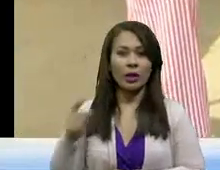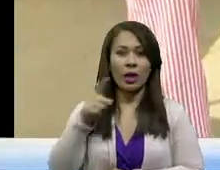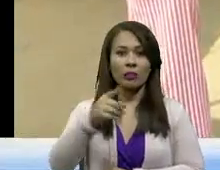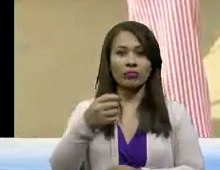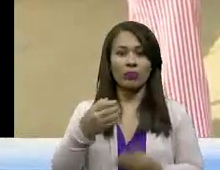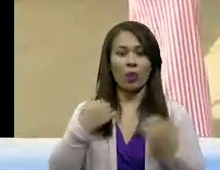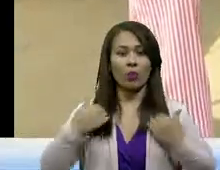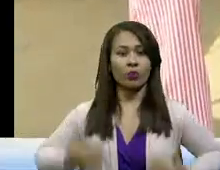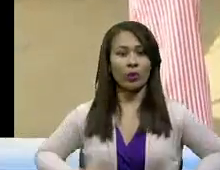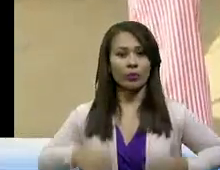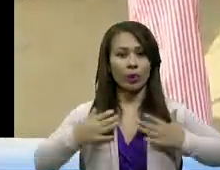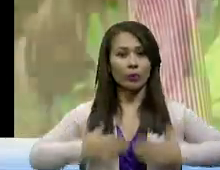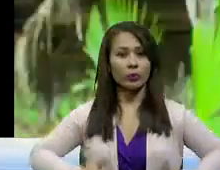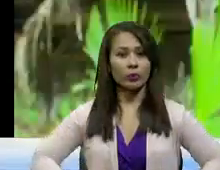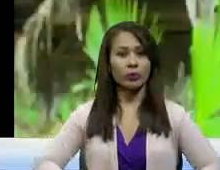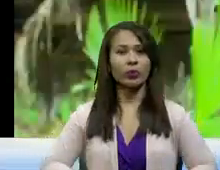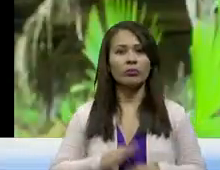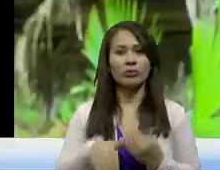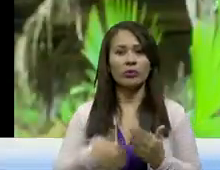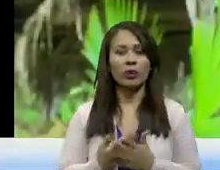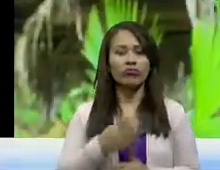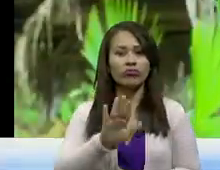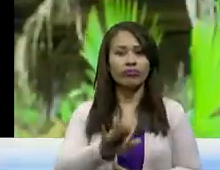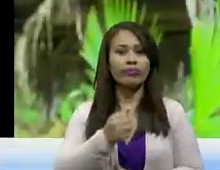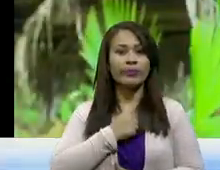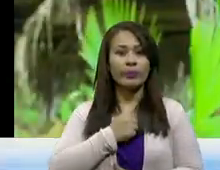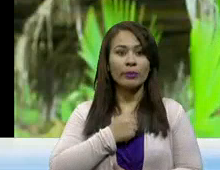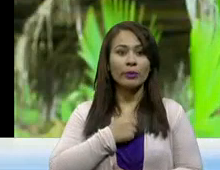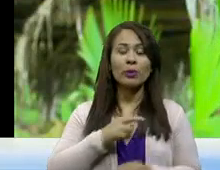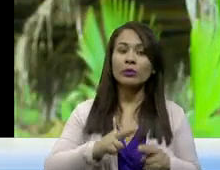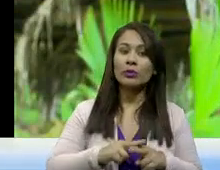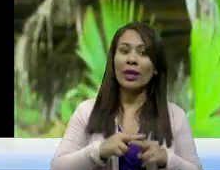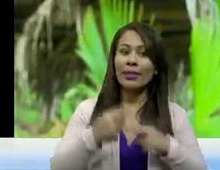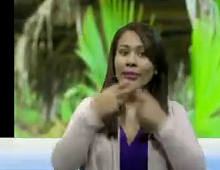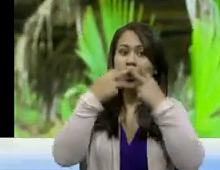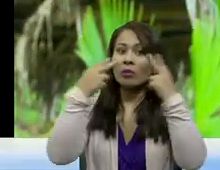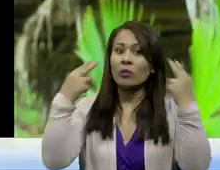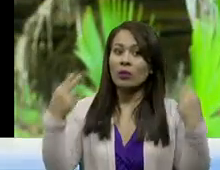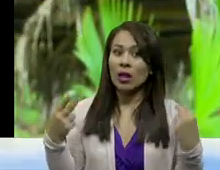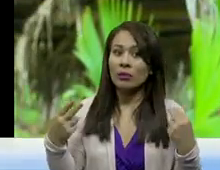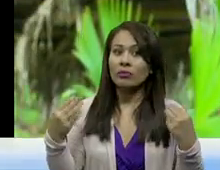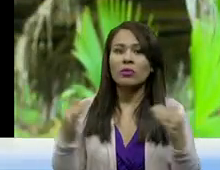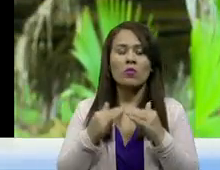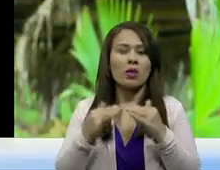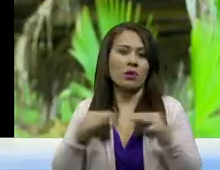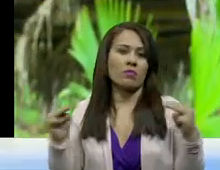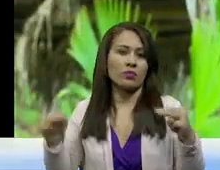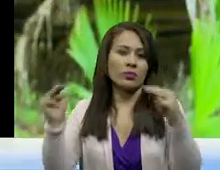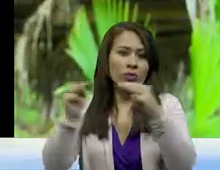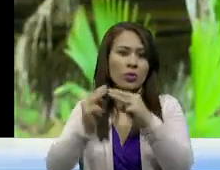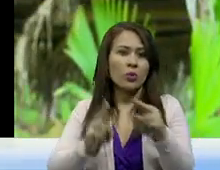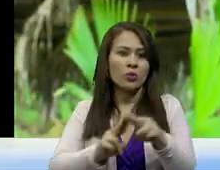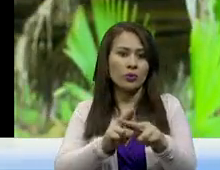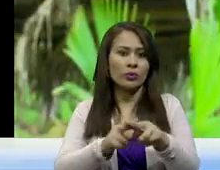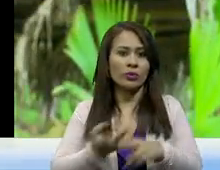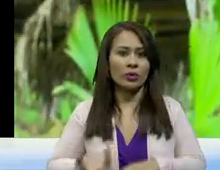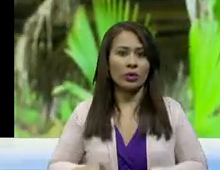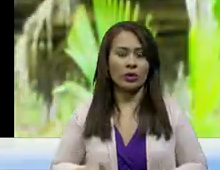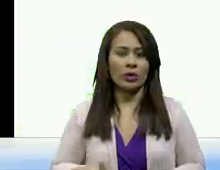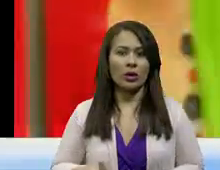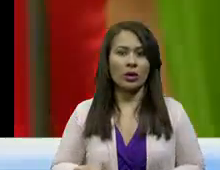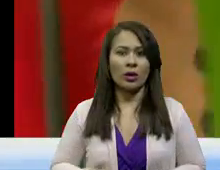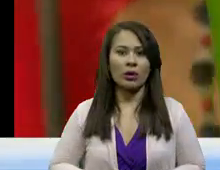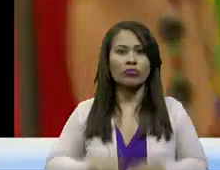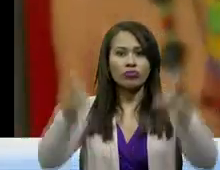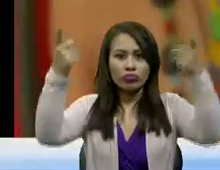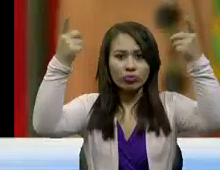atuendos de riquezas. Los atuendos de riquezas nuestros son naturales de la montaña. Prácticamente utilizaron las